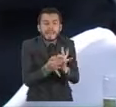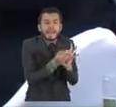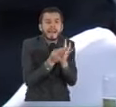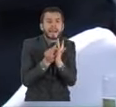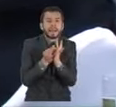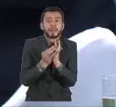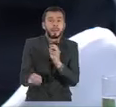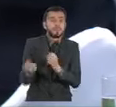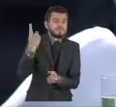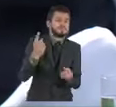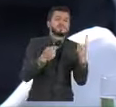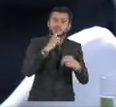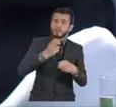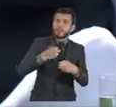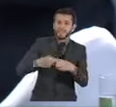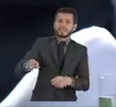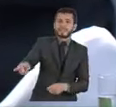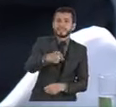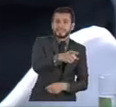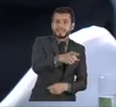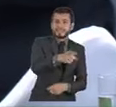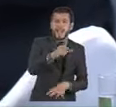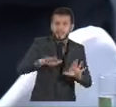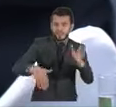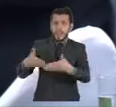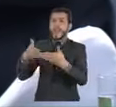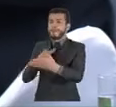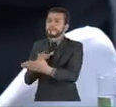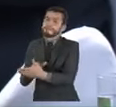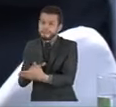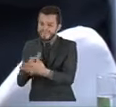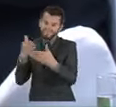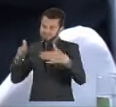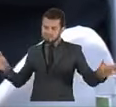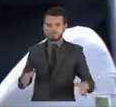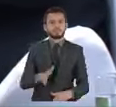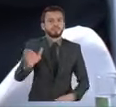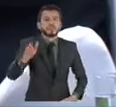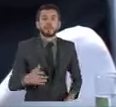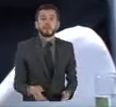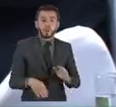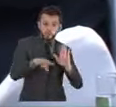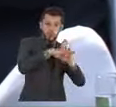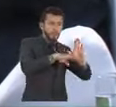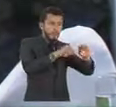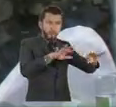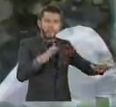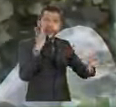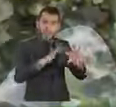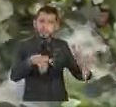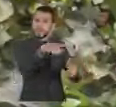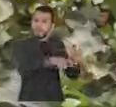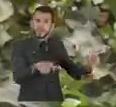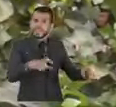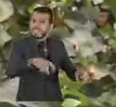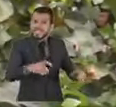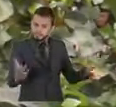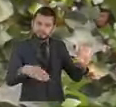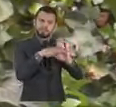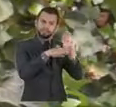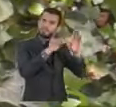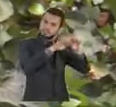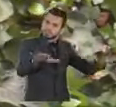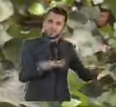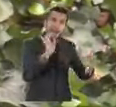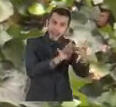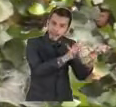los desafíos estructurales, remover los obstáculos, desarrollar políticas públicas que respondan a los problemas complejos para el